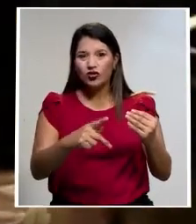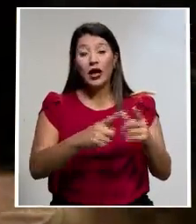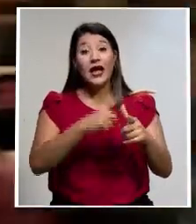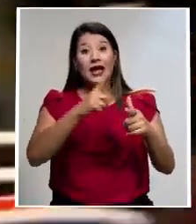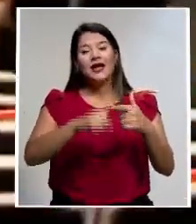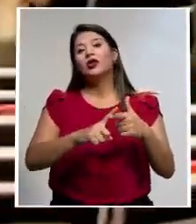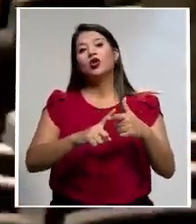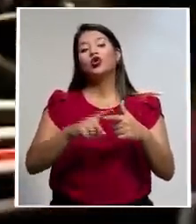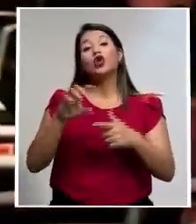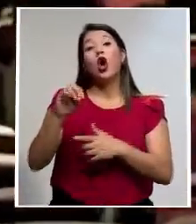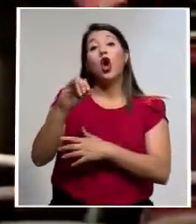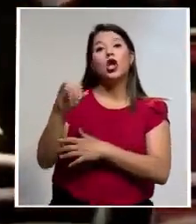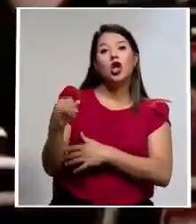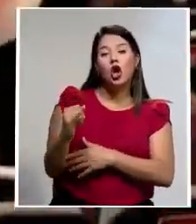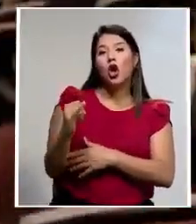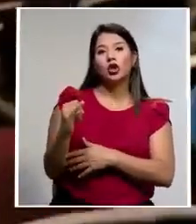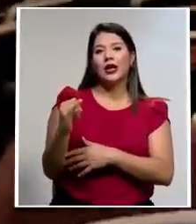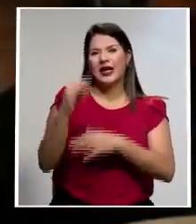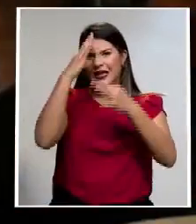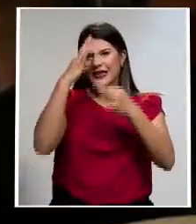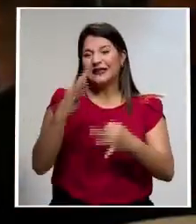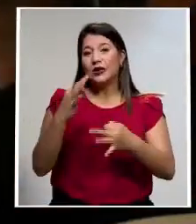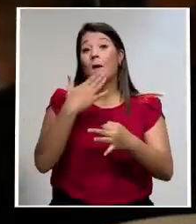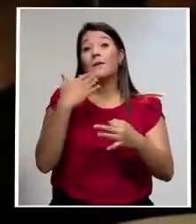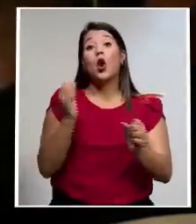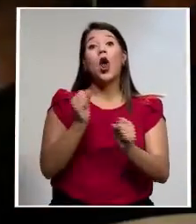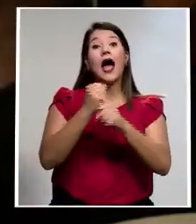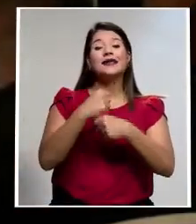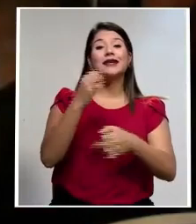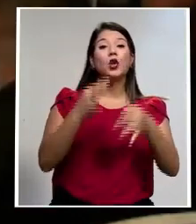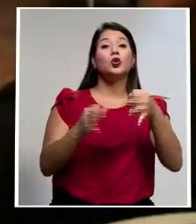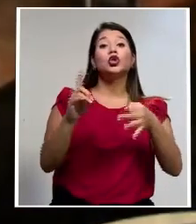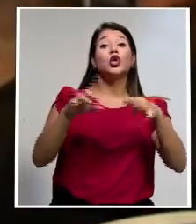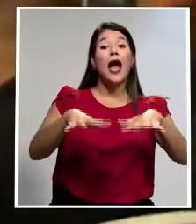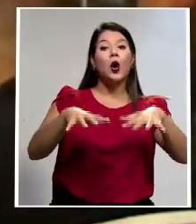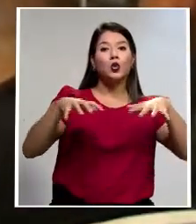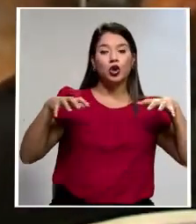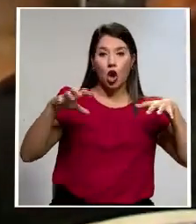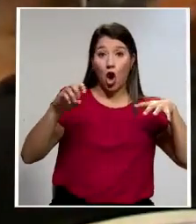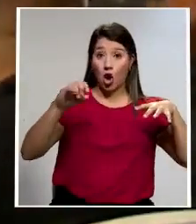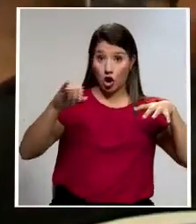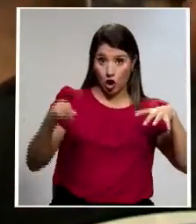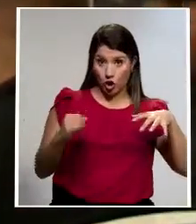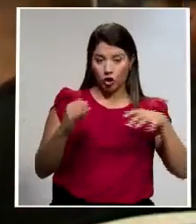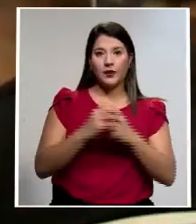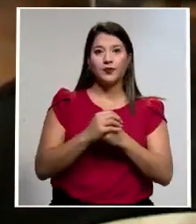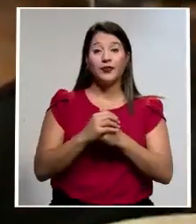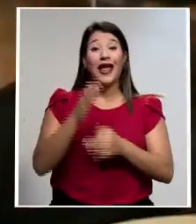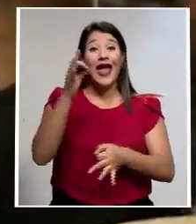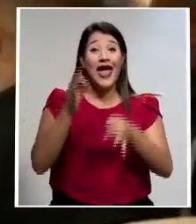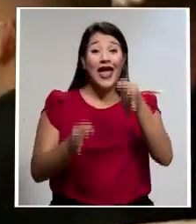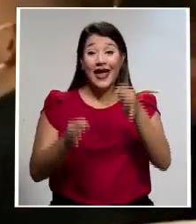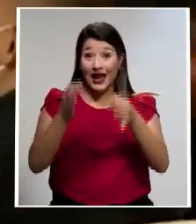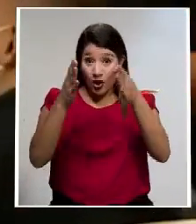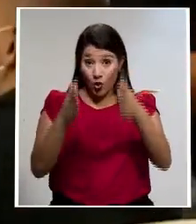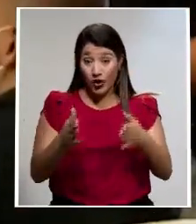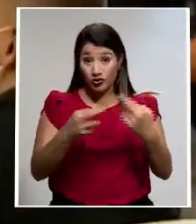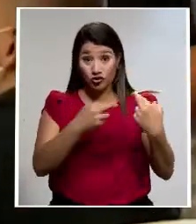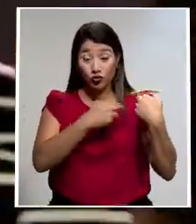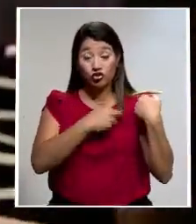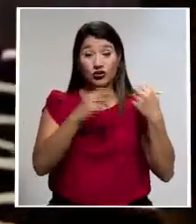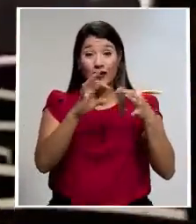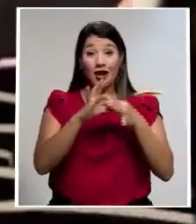el organismo de investigación judicial decidieron realizarlo en el auditorio del OIJ. De acuerdo con el juez coordinador del Tribunal de Juicio del Primer